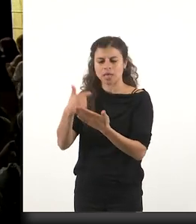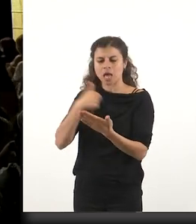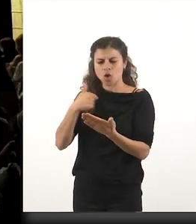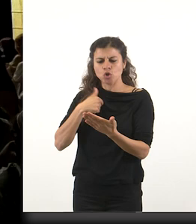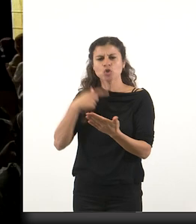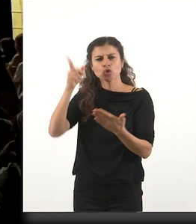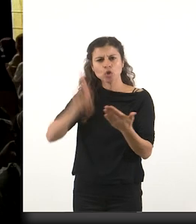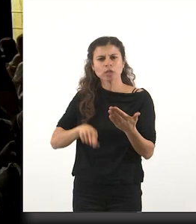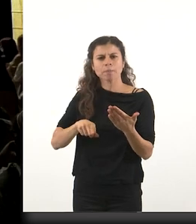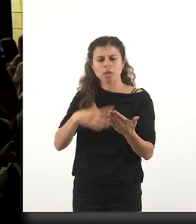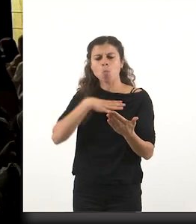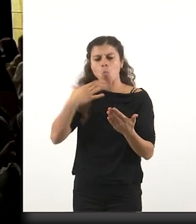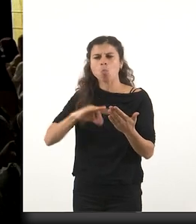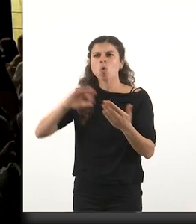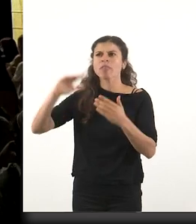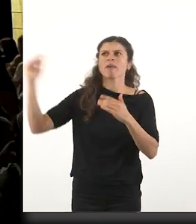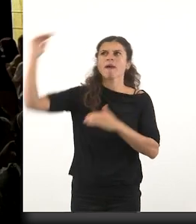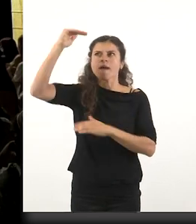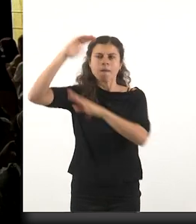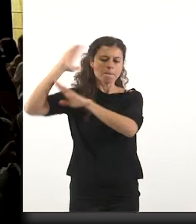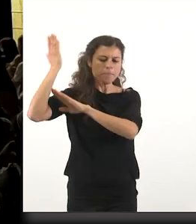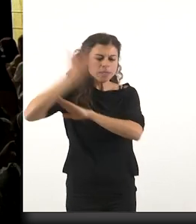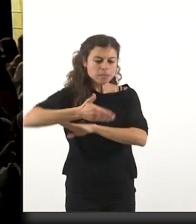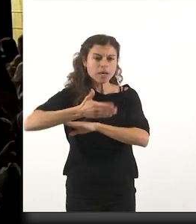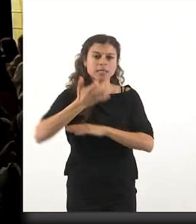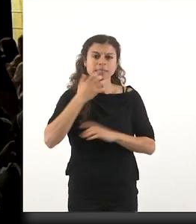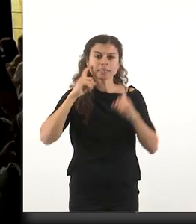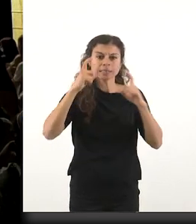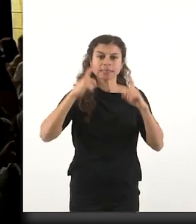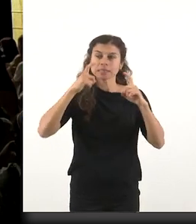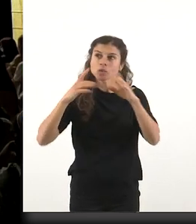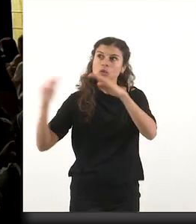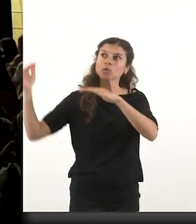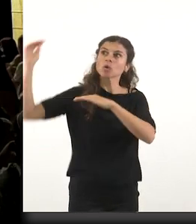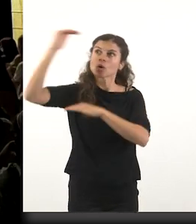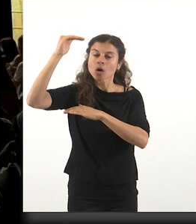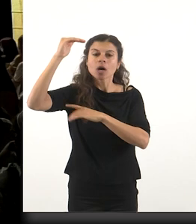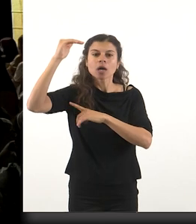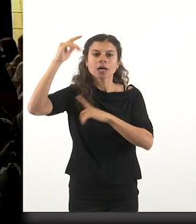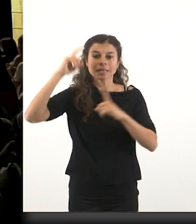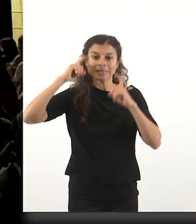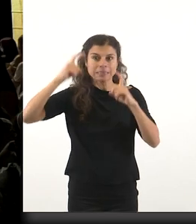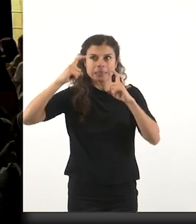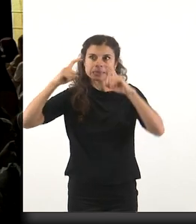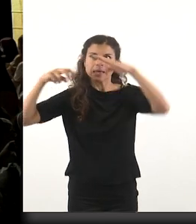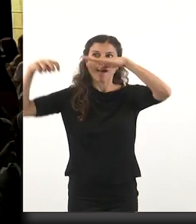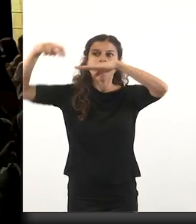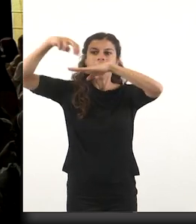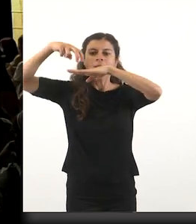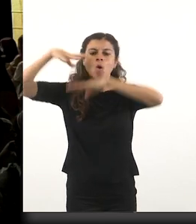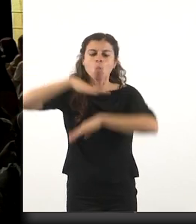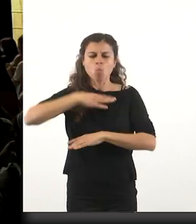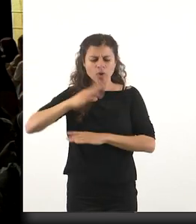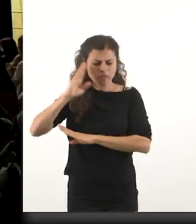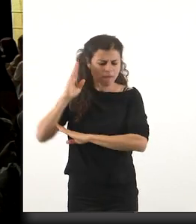cara de posible victimaria y que si intento colocarme ahí arriba, solo intento de hacerlo y colocarme, puedo hacer mucho